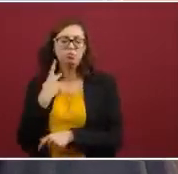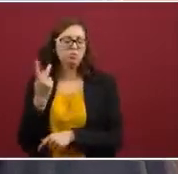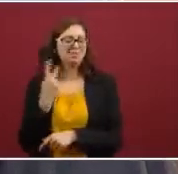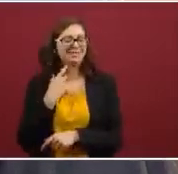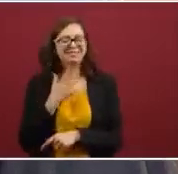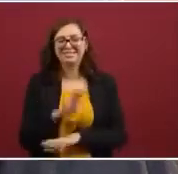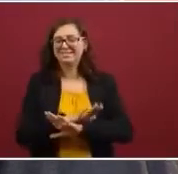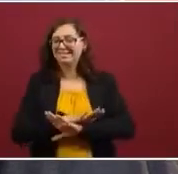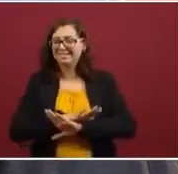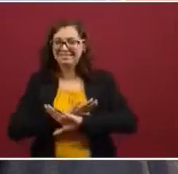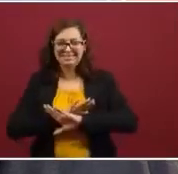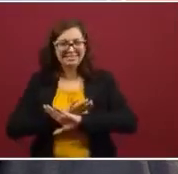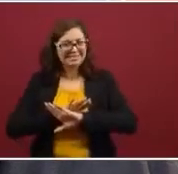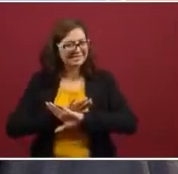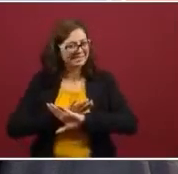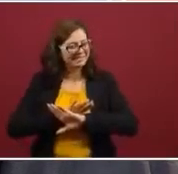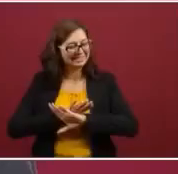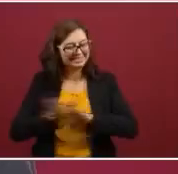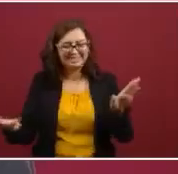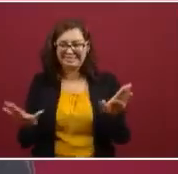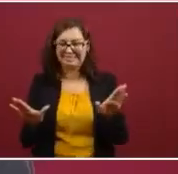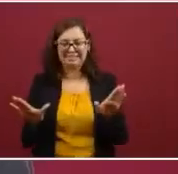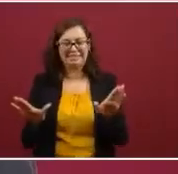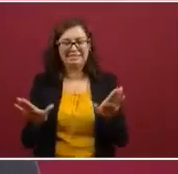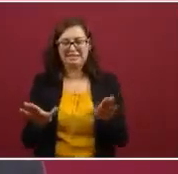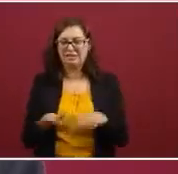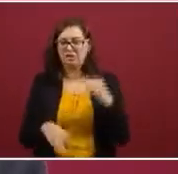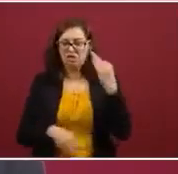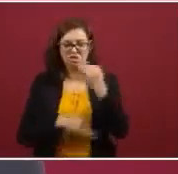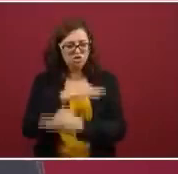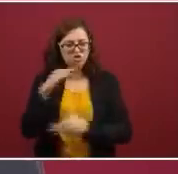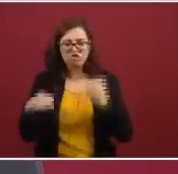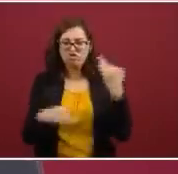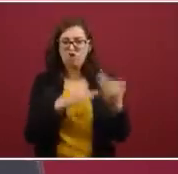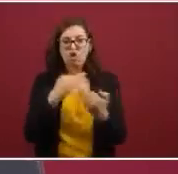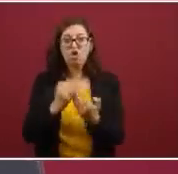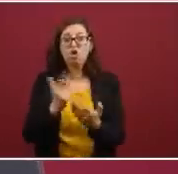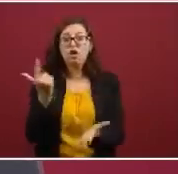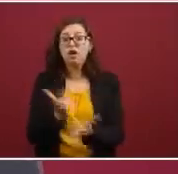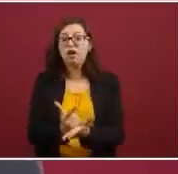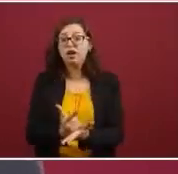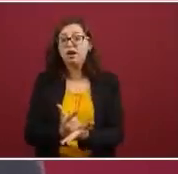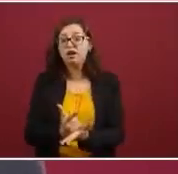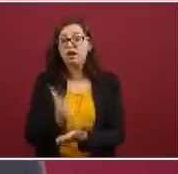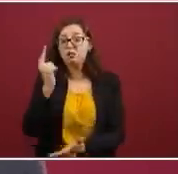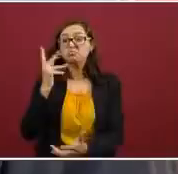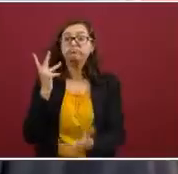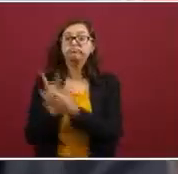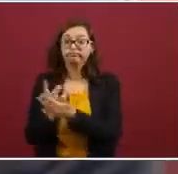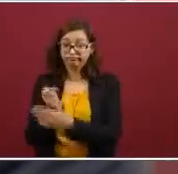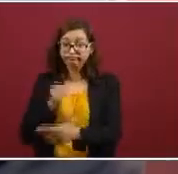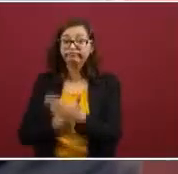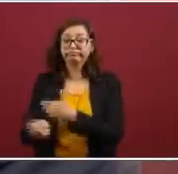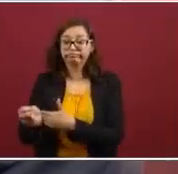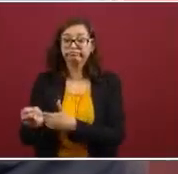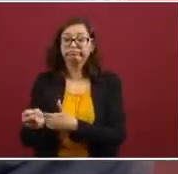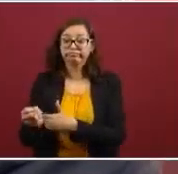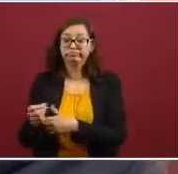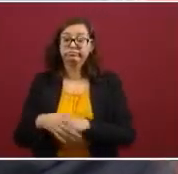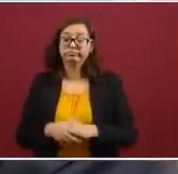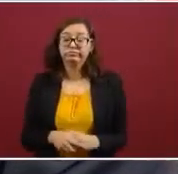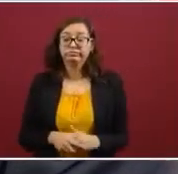partidos, a candidatos. Todo eso es delito grave y